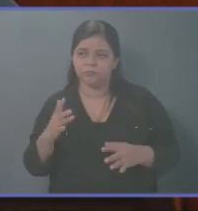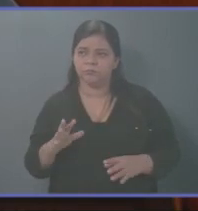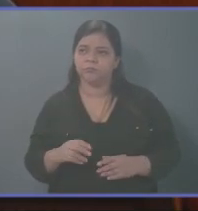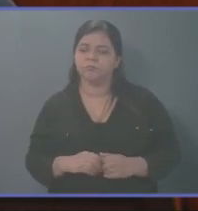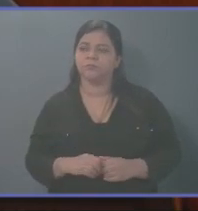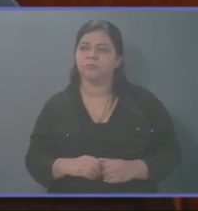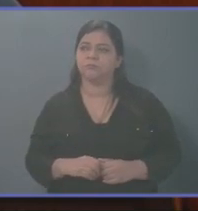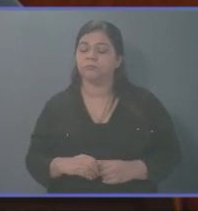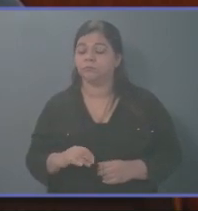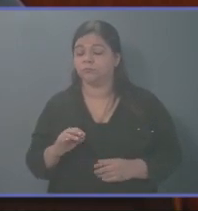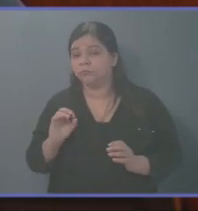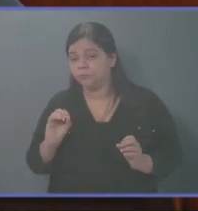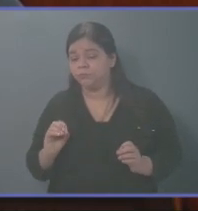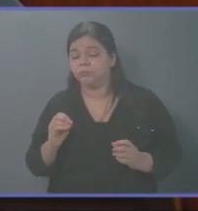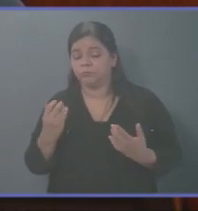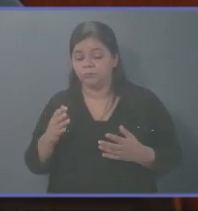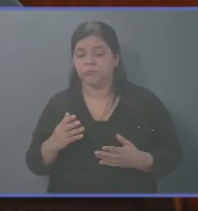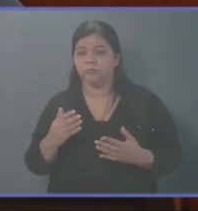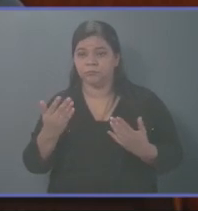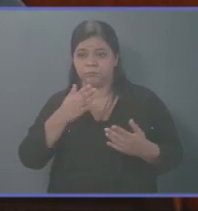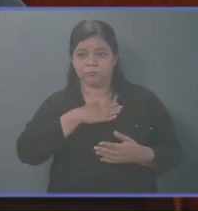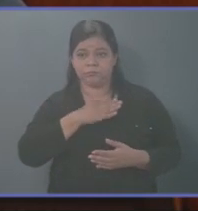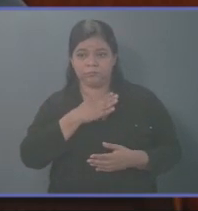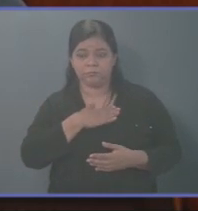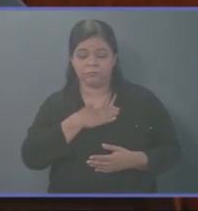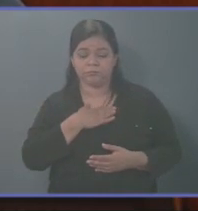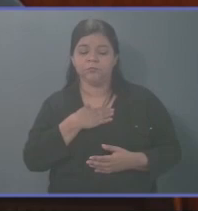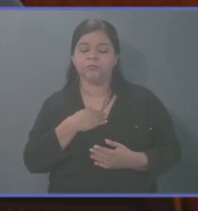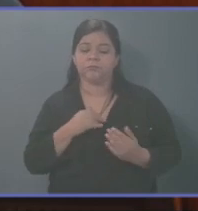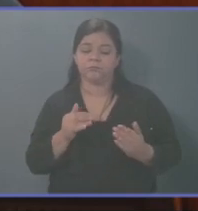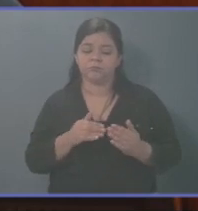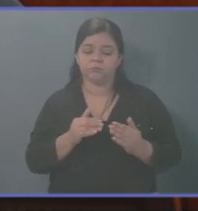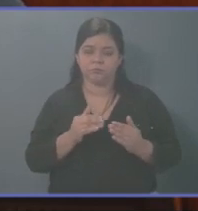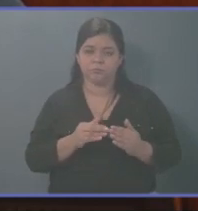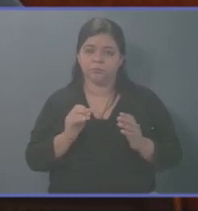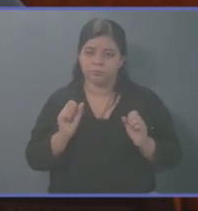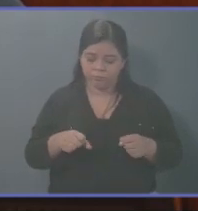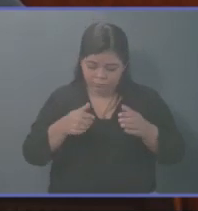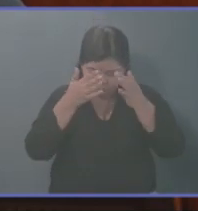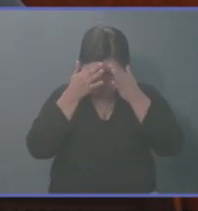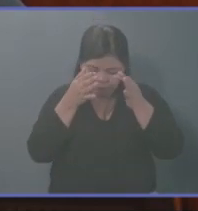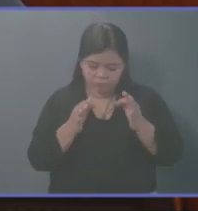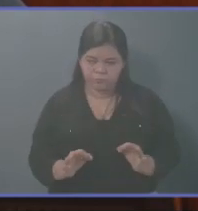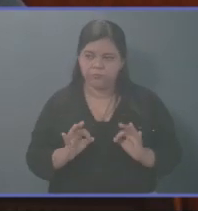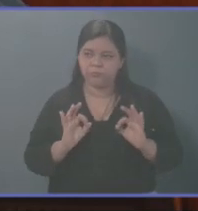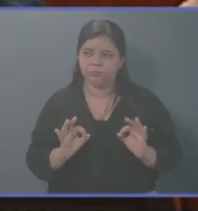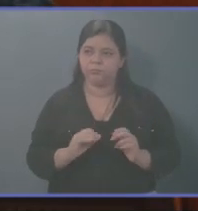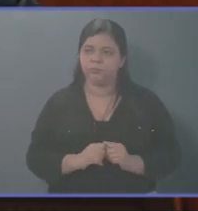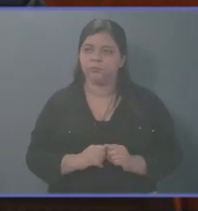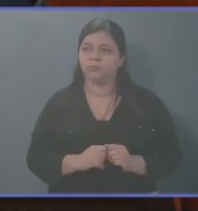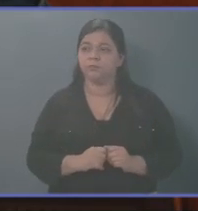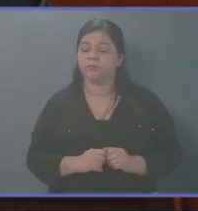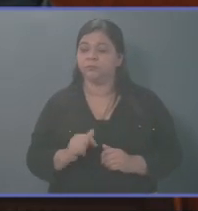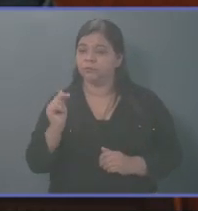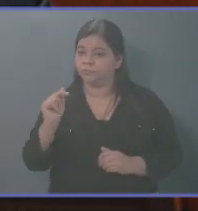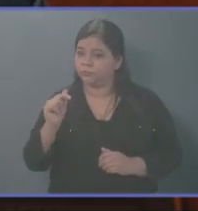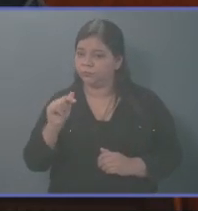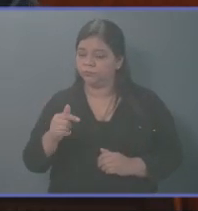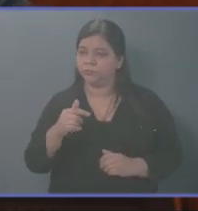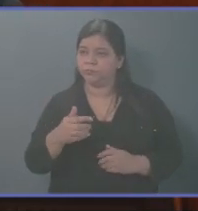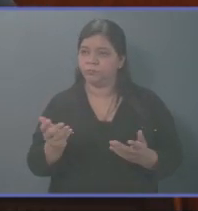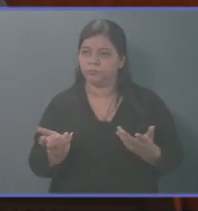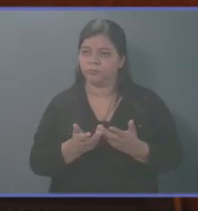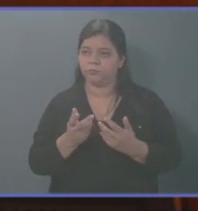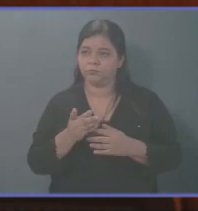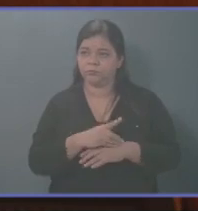con este virus o que lo ha contraído para poder también tomar las medidas pertinentes. Por eso, colegas diputados